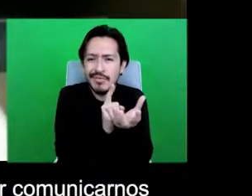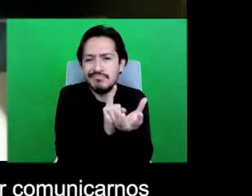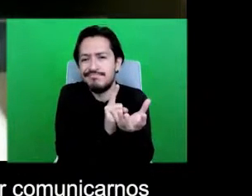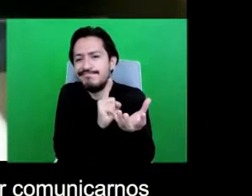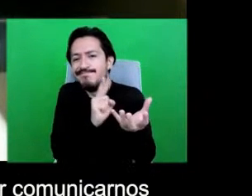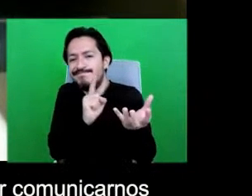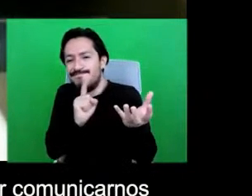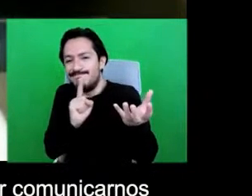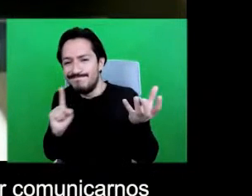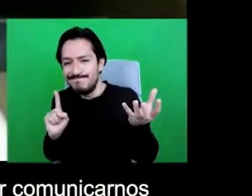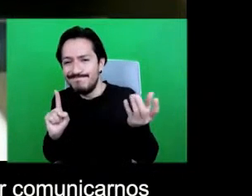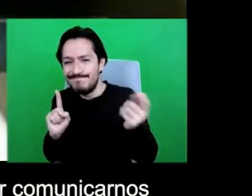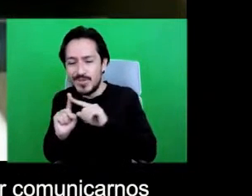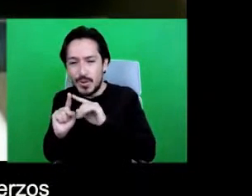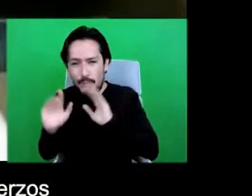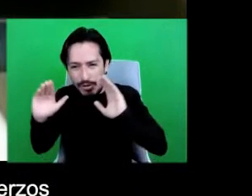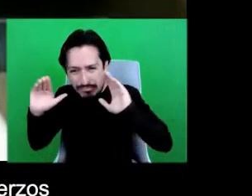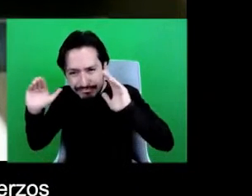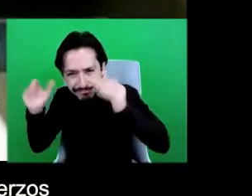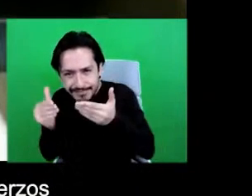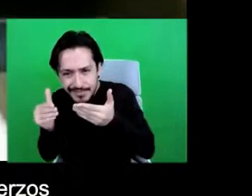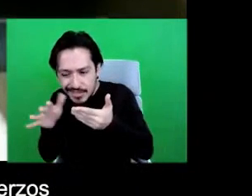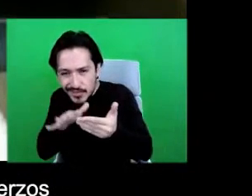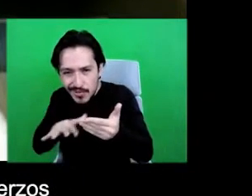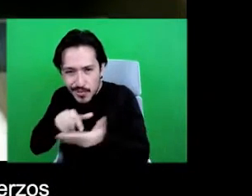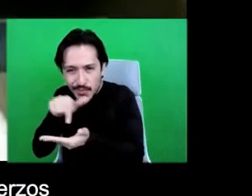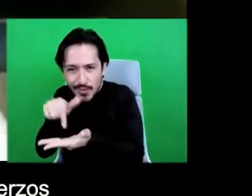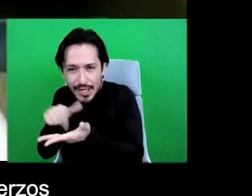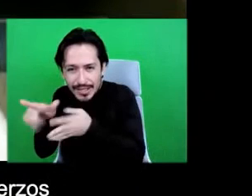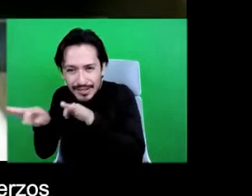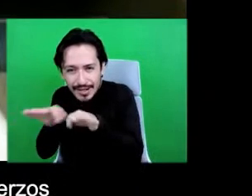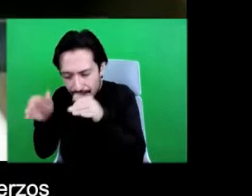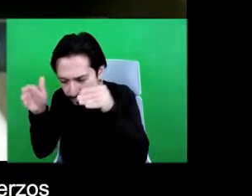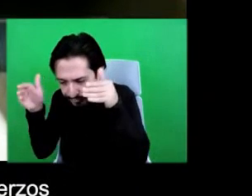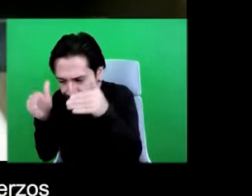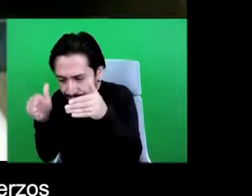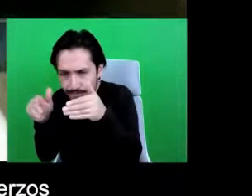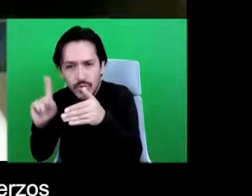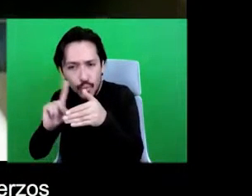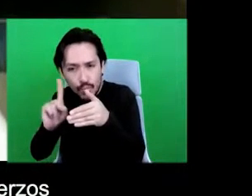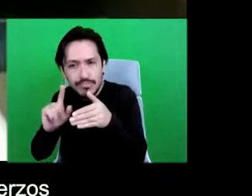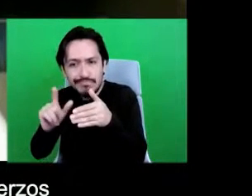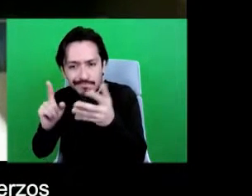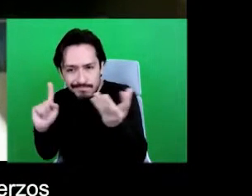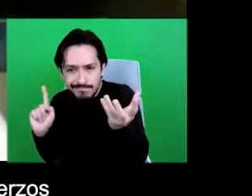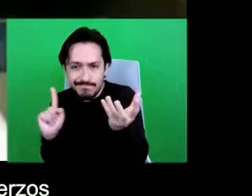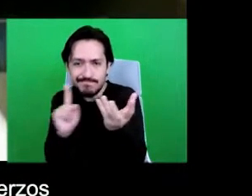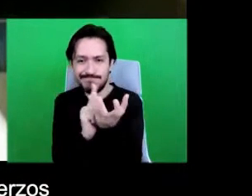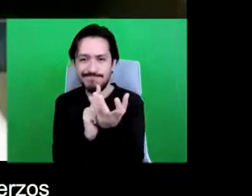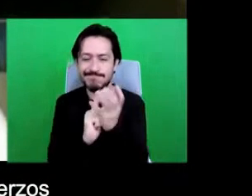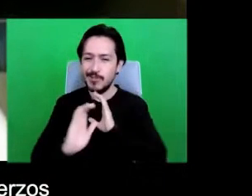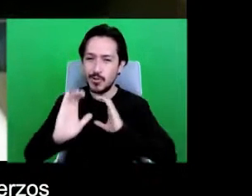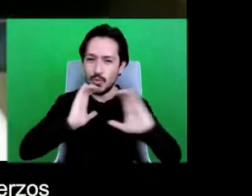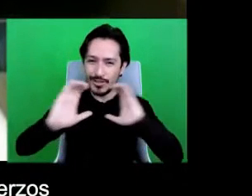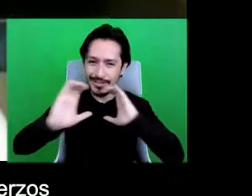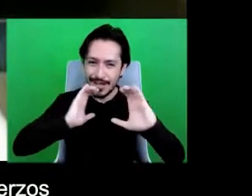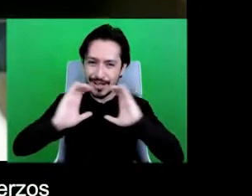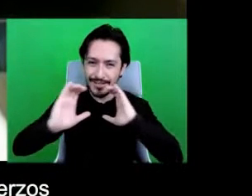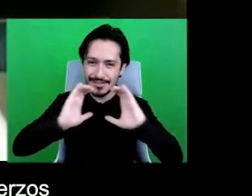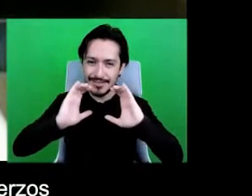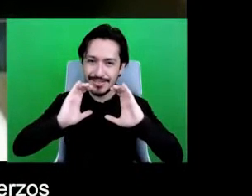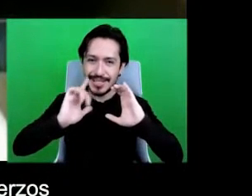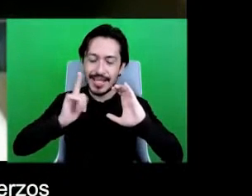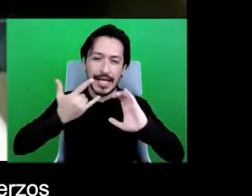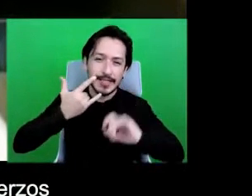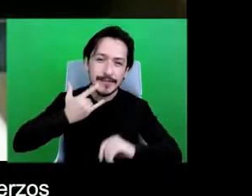espacio de trabajo, sino seguir comunicados, seguir trabajando y uniendo esfuerzos y